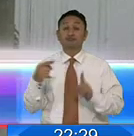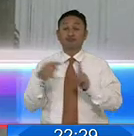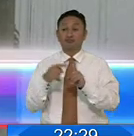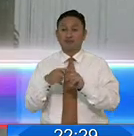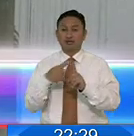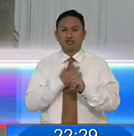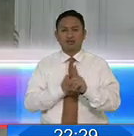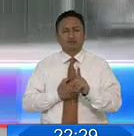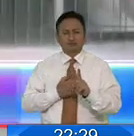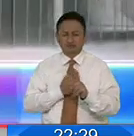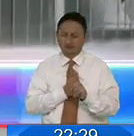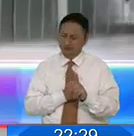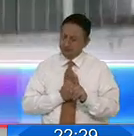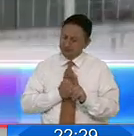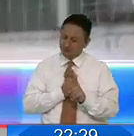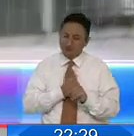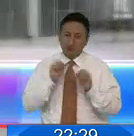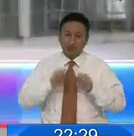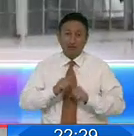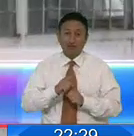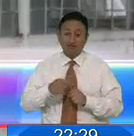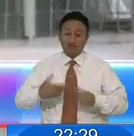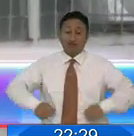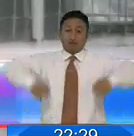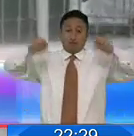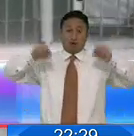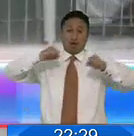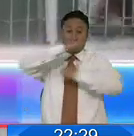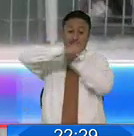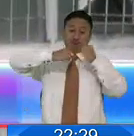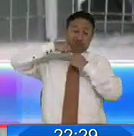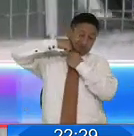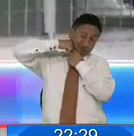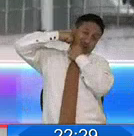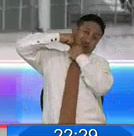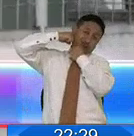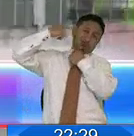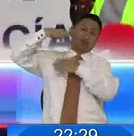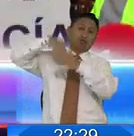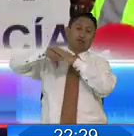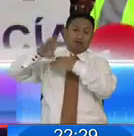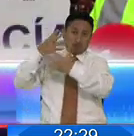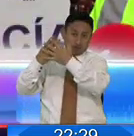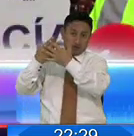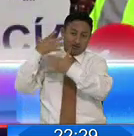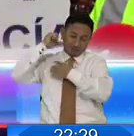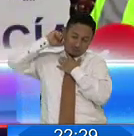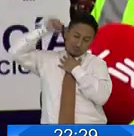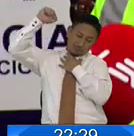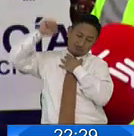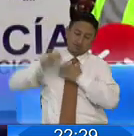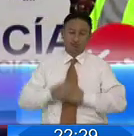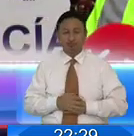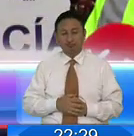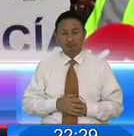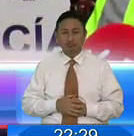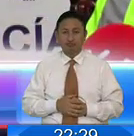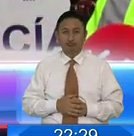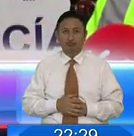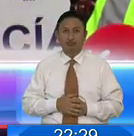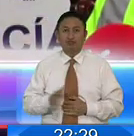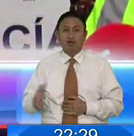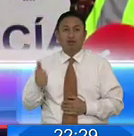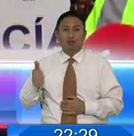pudo más y tras utilizar una cobija en la celda donde permanecía se quitó la vida bajo la modalidad de ahorcamiento